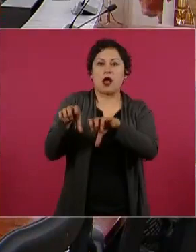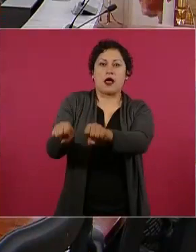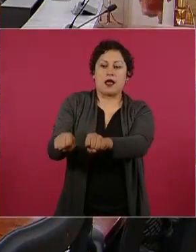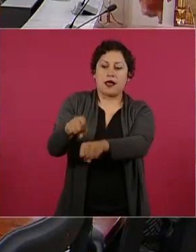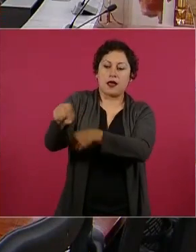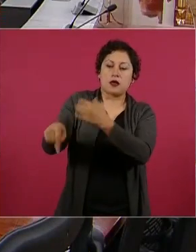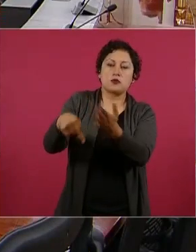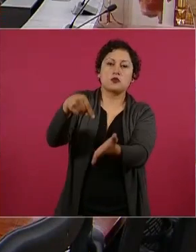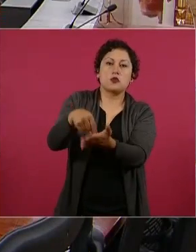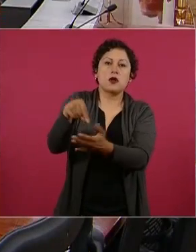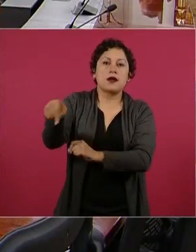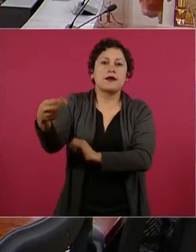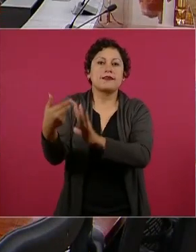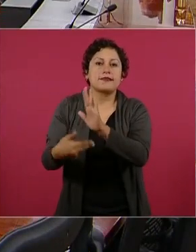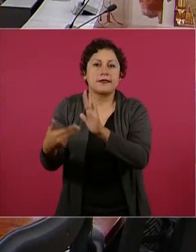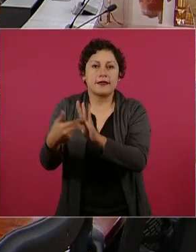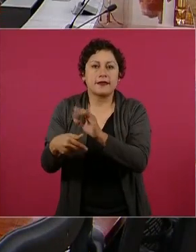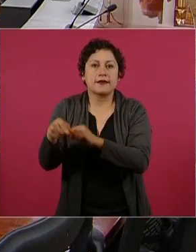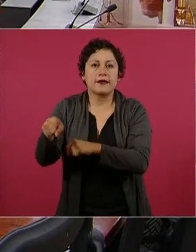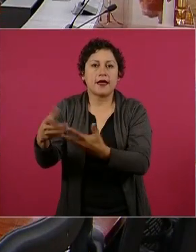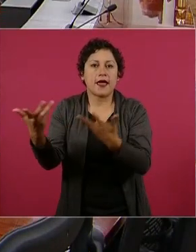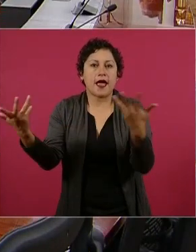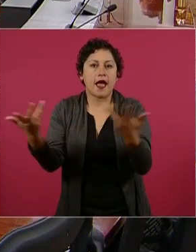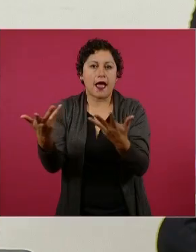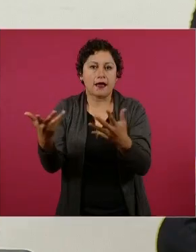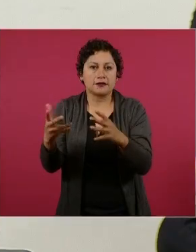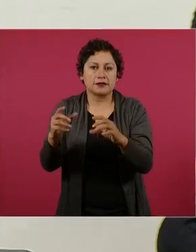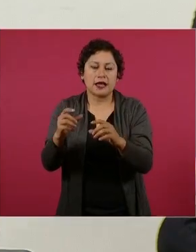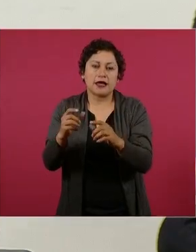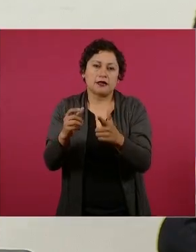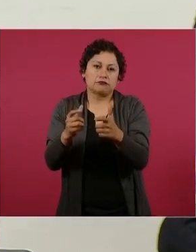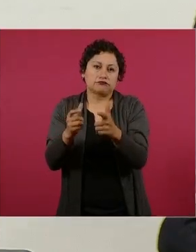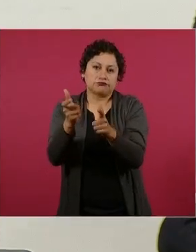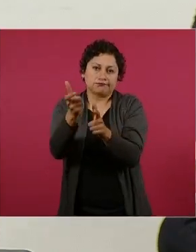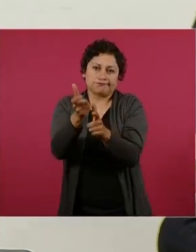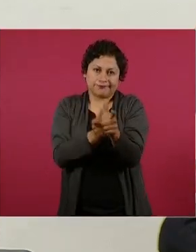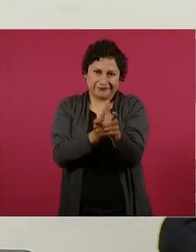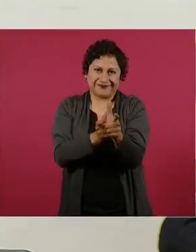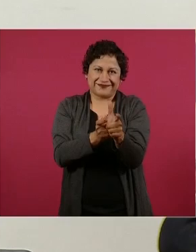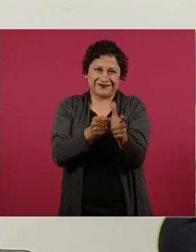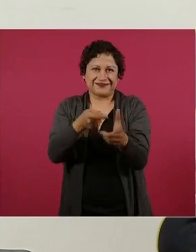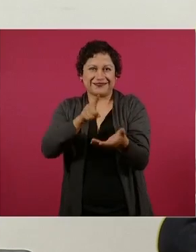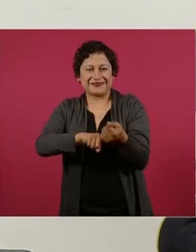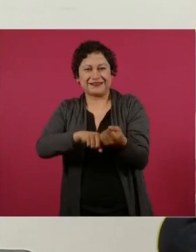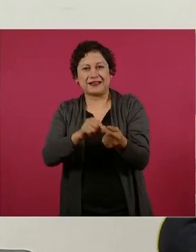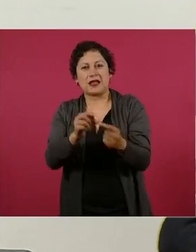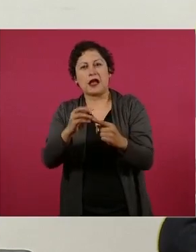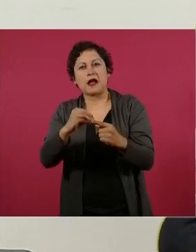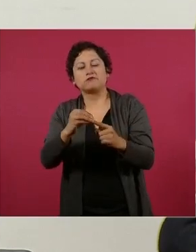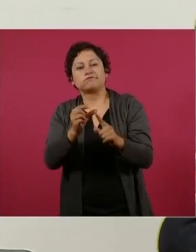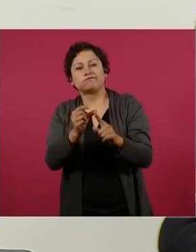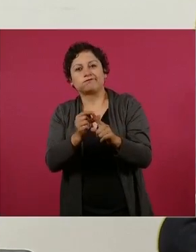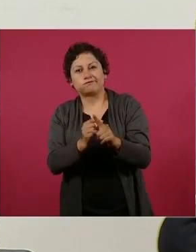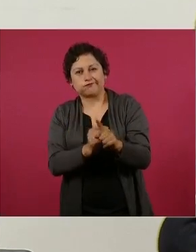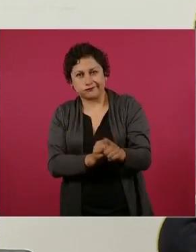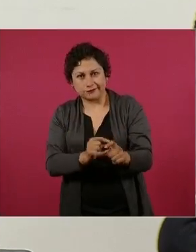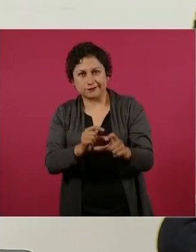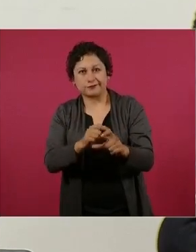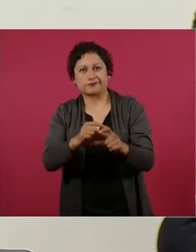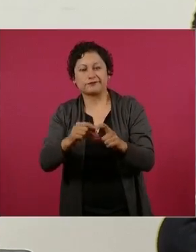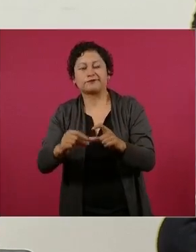donde fabricaban cargadores, donde fabricaban lo que utilizan para